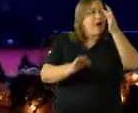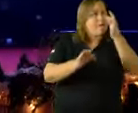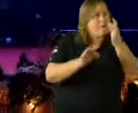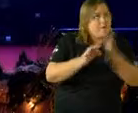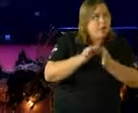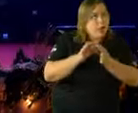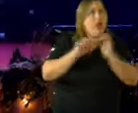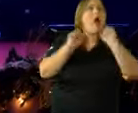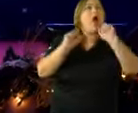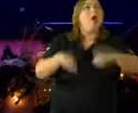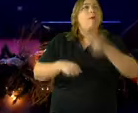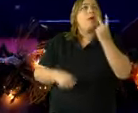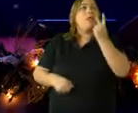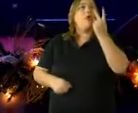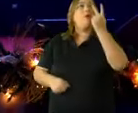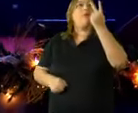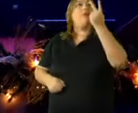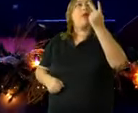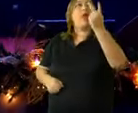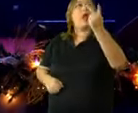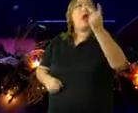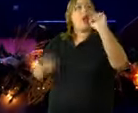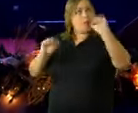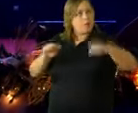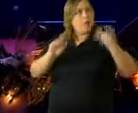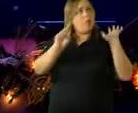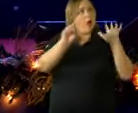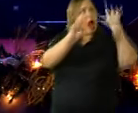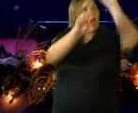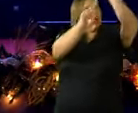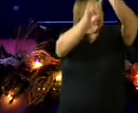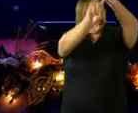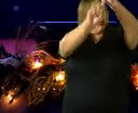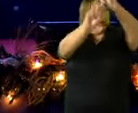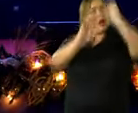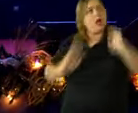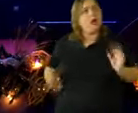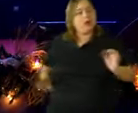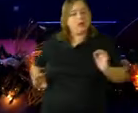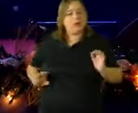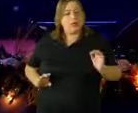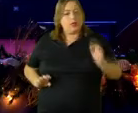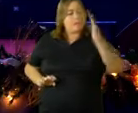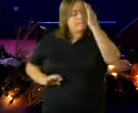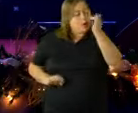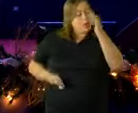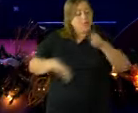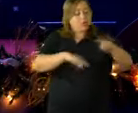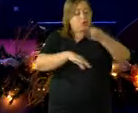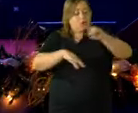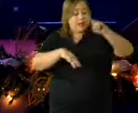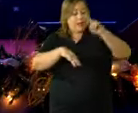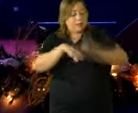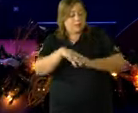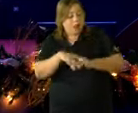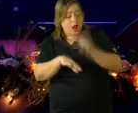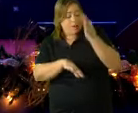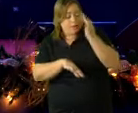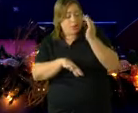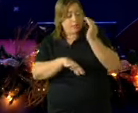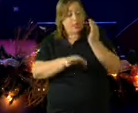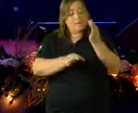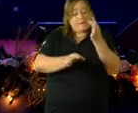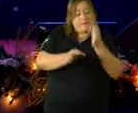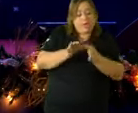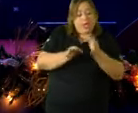creemos. Lo inalcanzable se hace alcanzable dentro del panorama sobrenatural de la fe. El apóstol Pablo